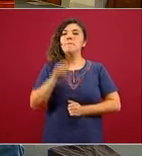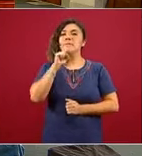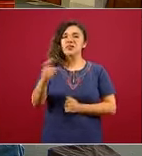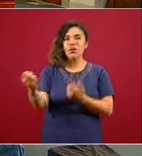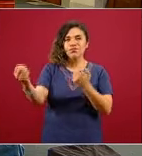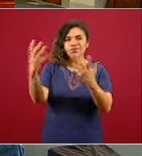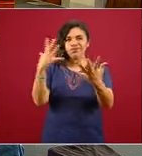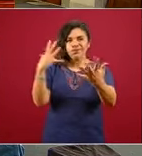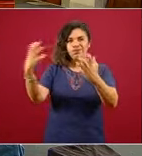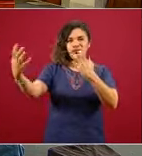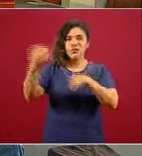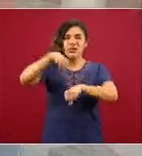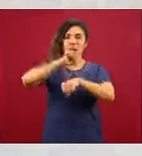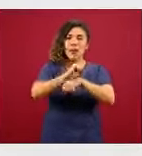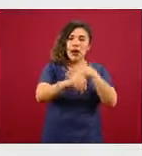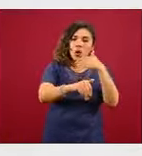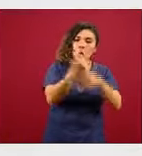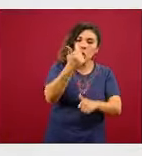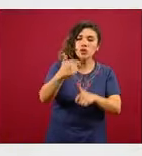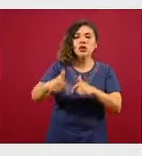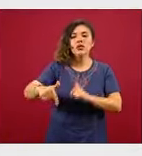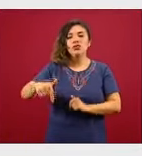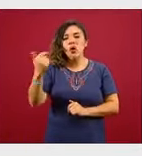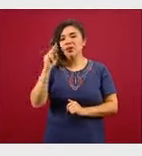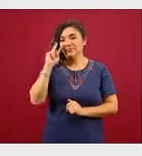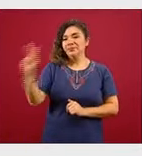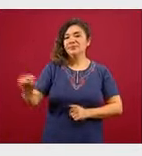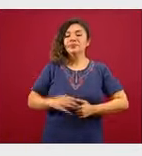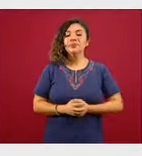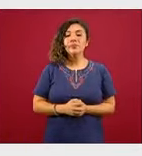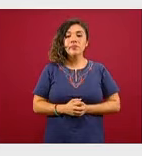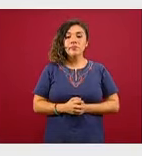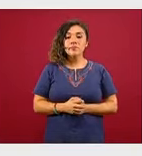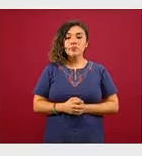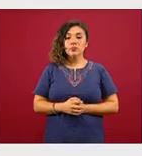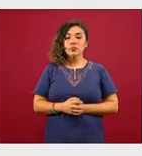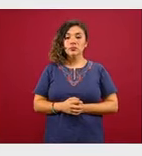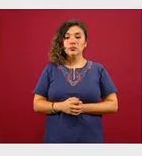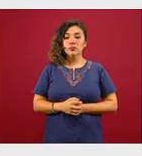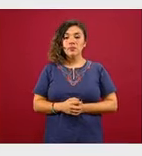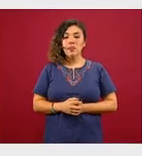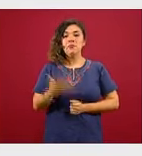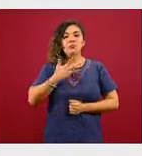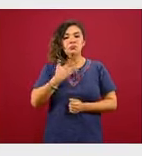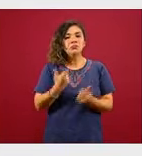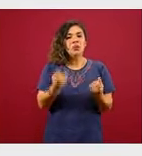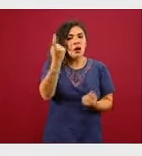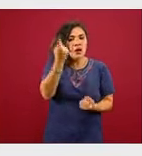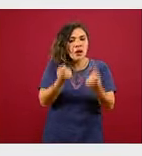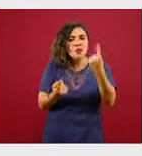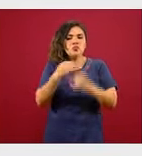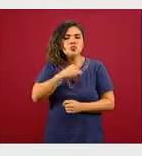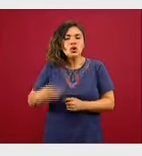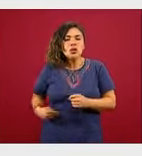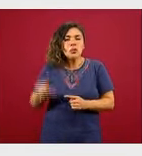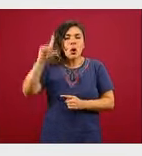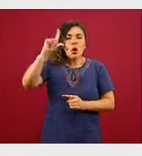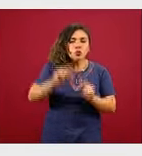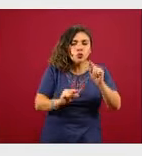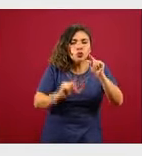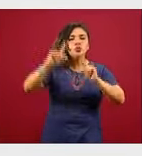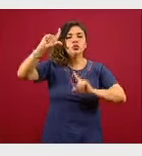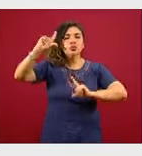viendo. Aquí está, semana 11, 12, empiezan a haber municipios todavía con la intensidad más baja,